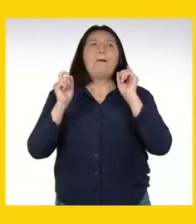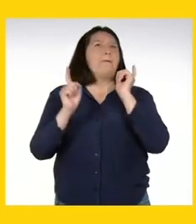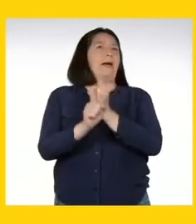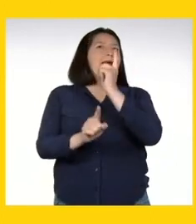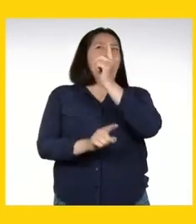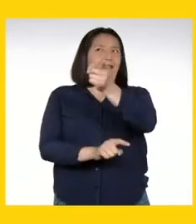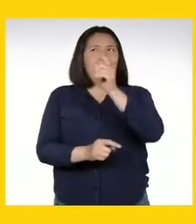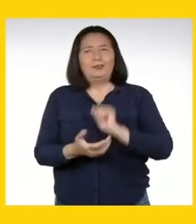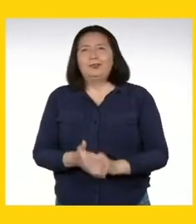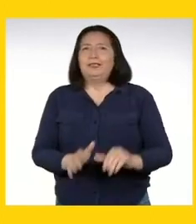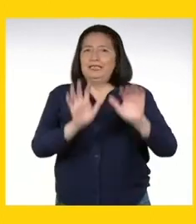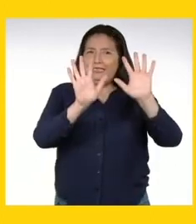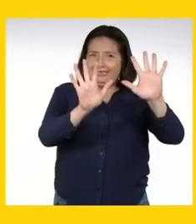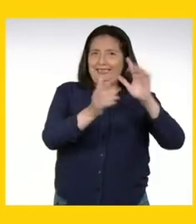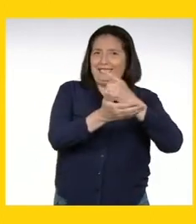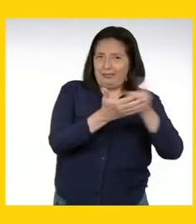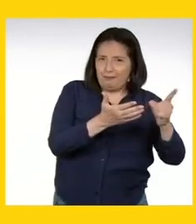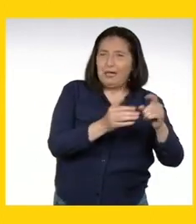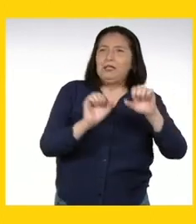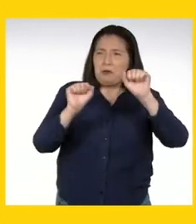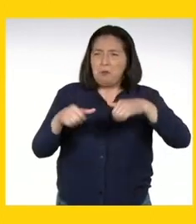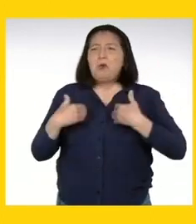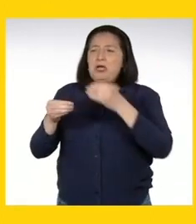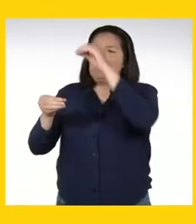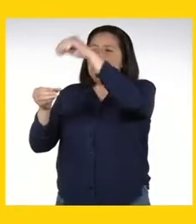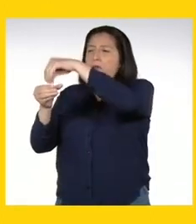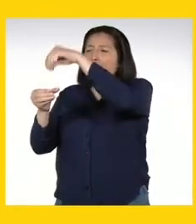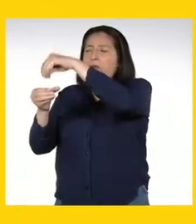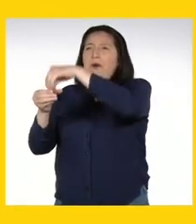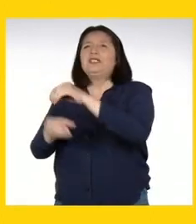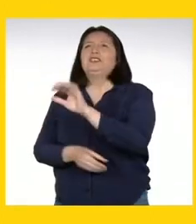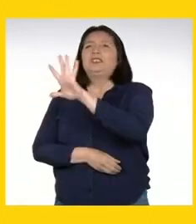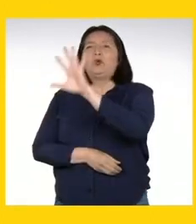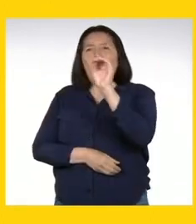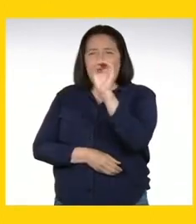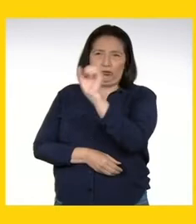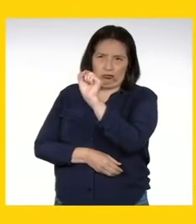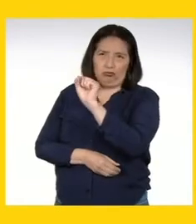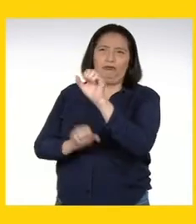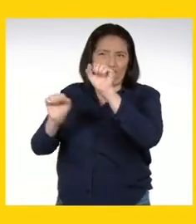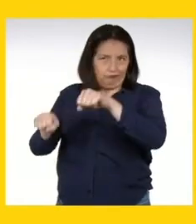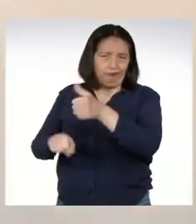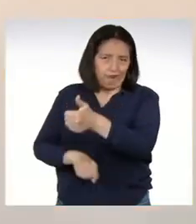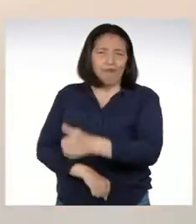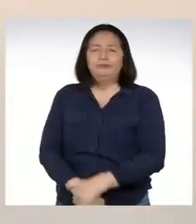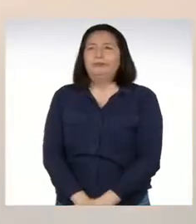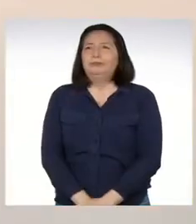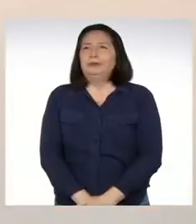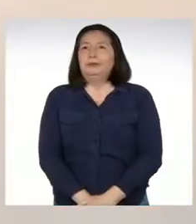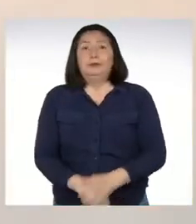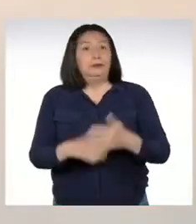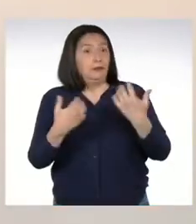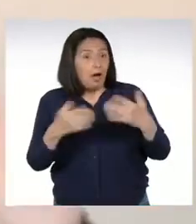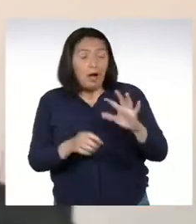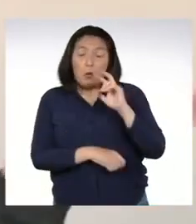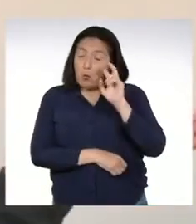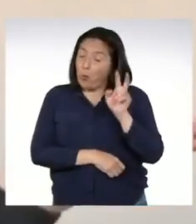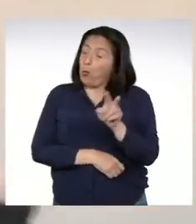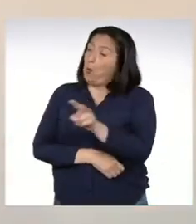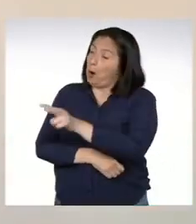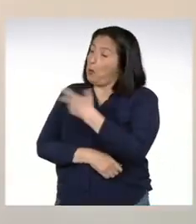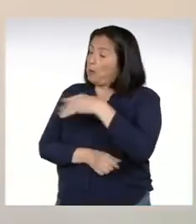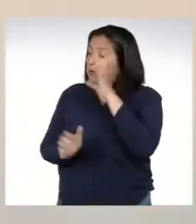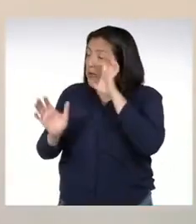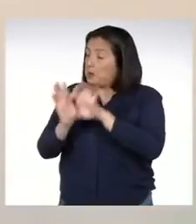¡Excelente! En 10 semanas podré ahorrar 50 soles. Como hemos podido ver en